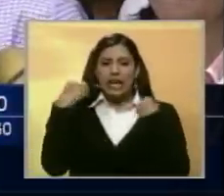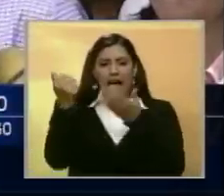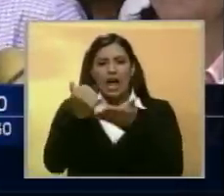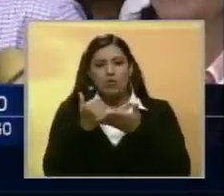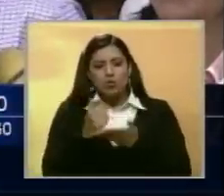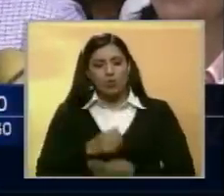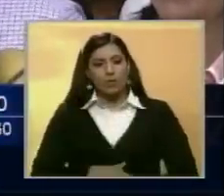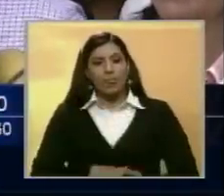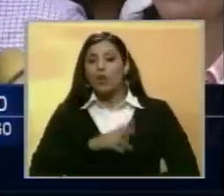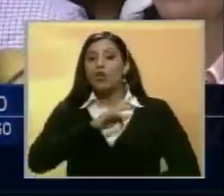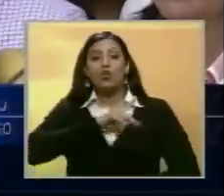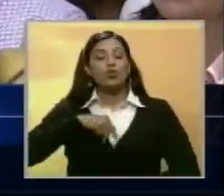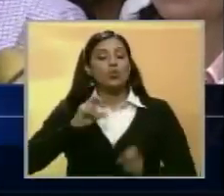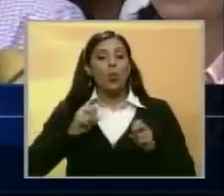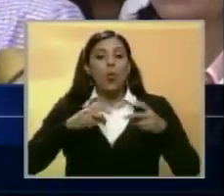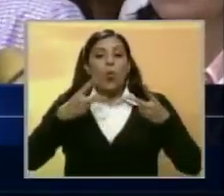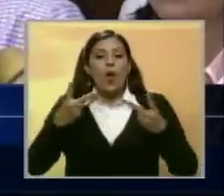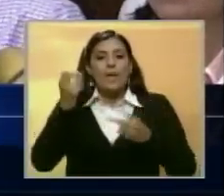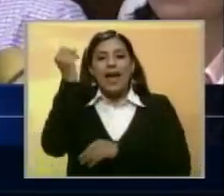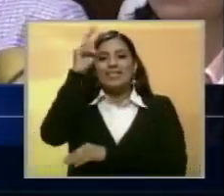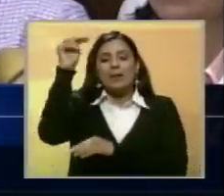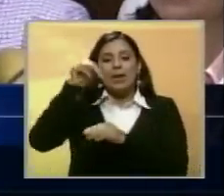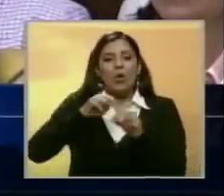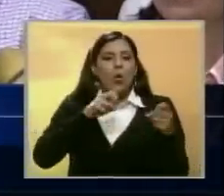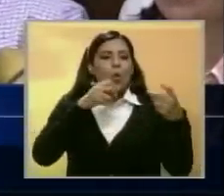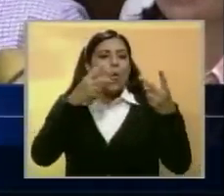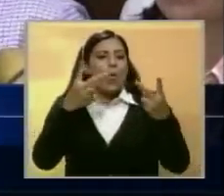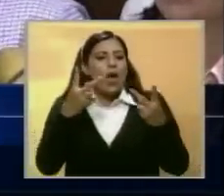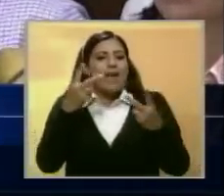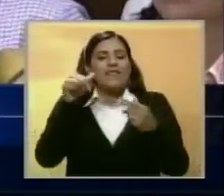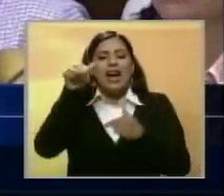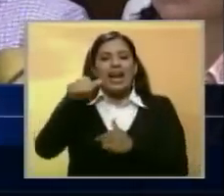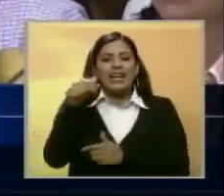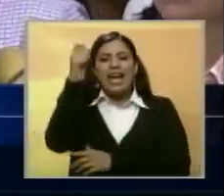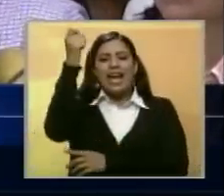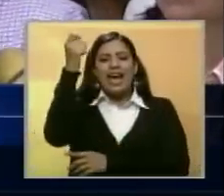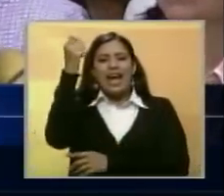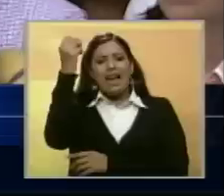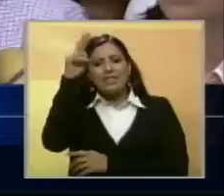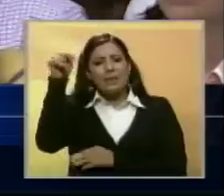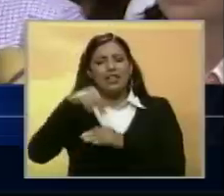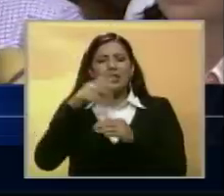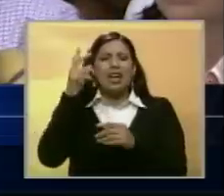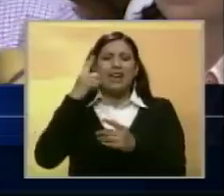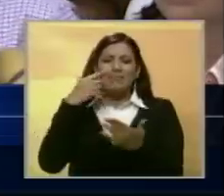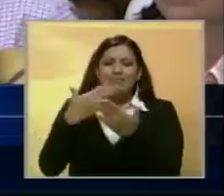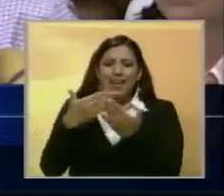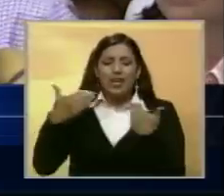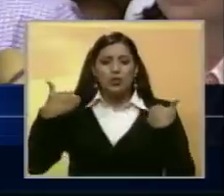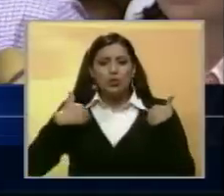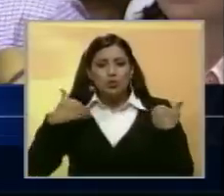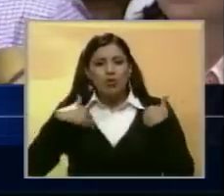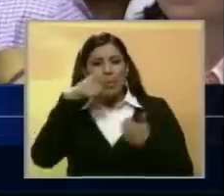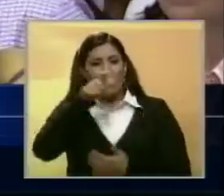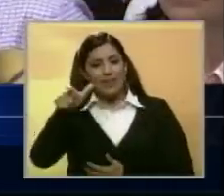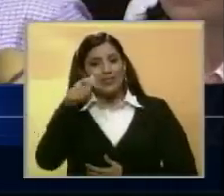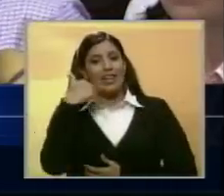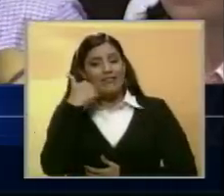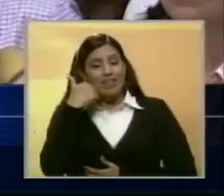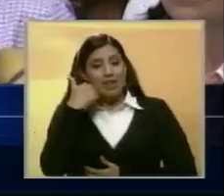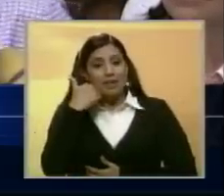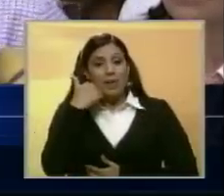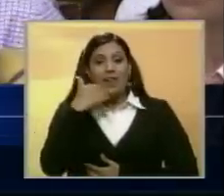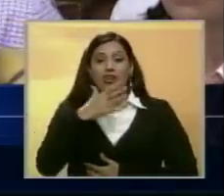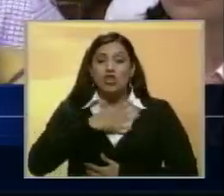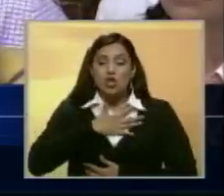ayuda. No es nuevo para este Parlamento, no es nuevo para el Parlamento Nacional ver y escuchar el drama que sufren y viven los pacientes. Lo que más